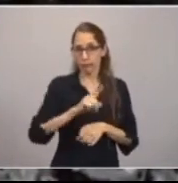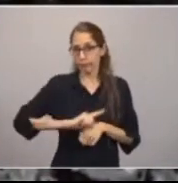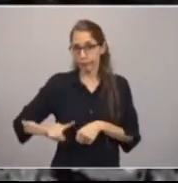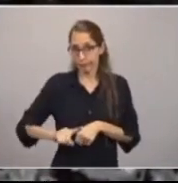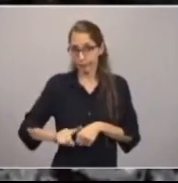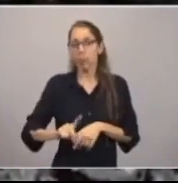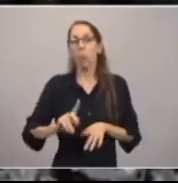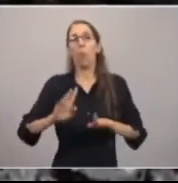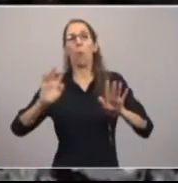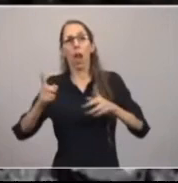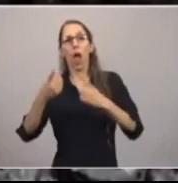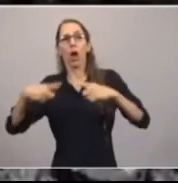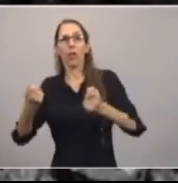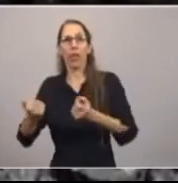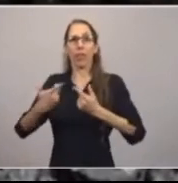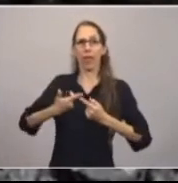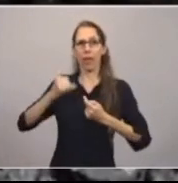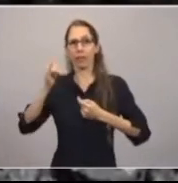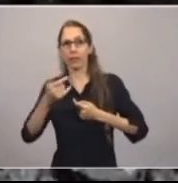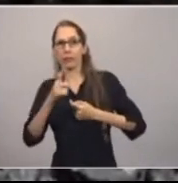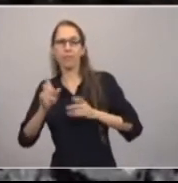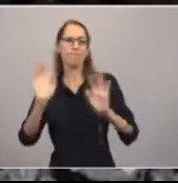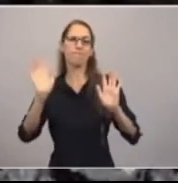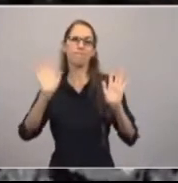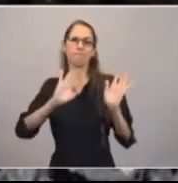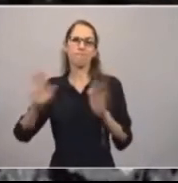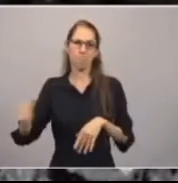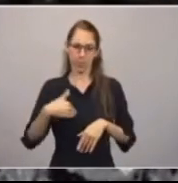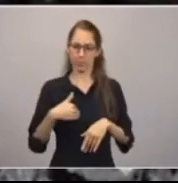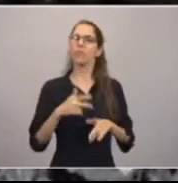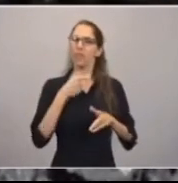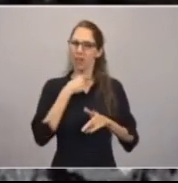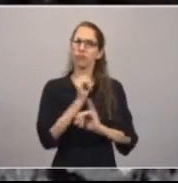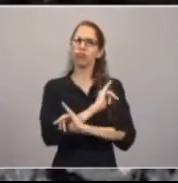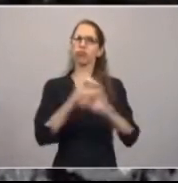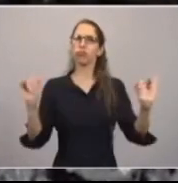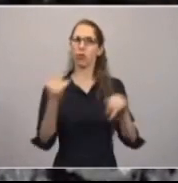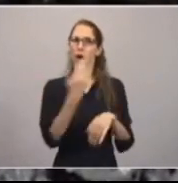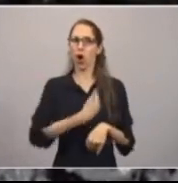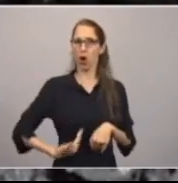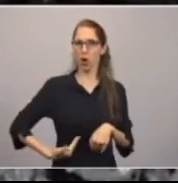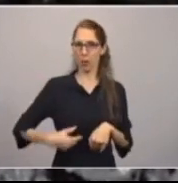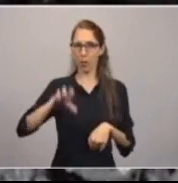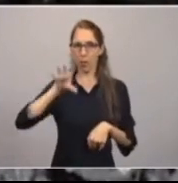Buenos Aires, y este mensaje es también especialmente para Federico Susbieles,